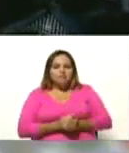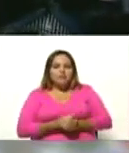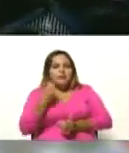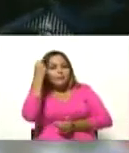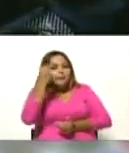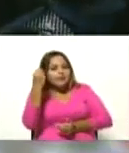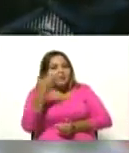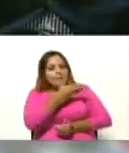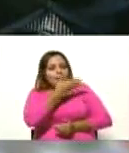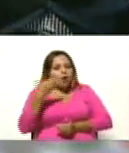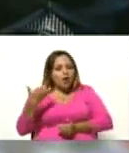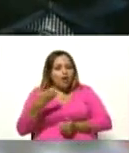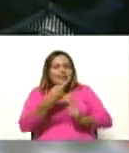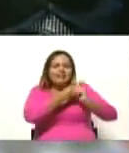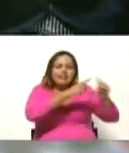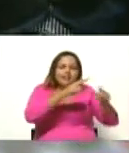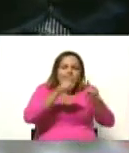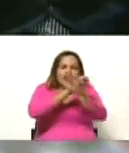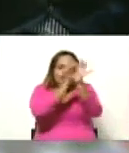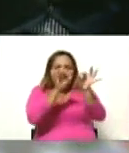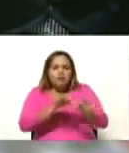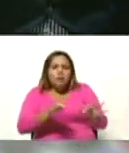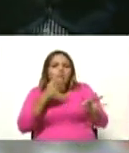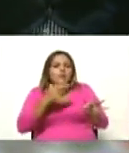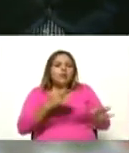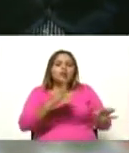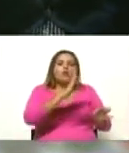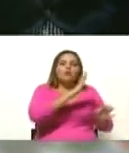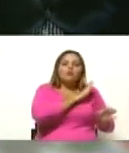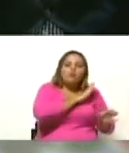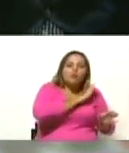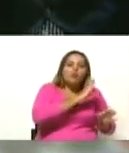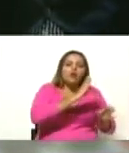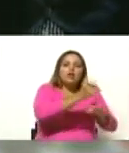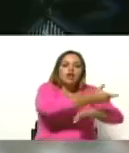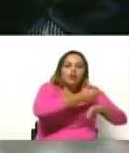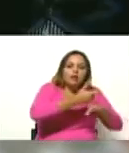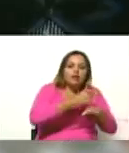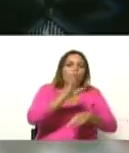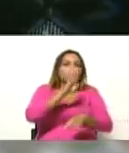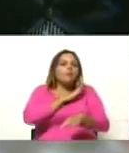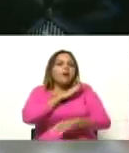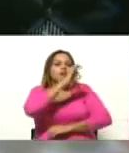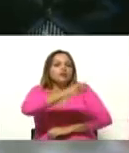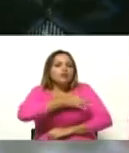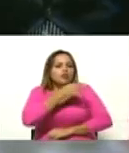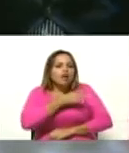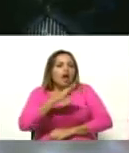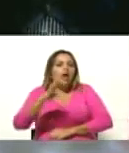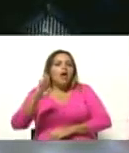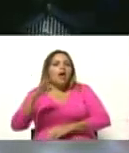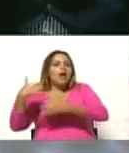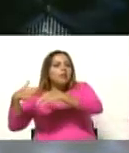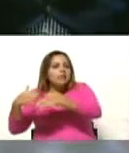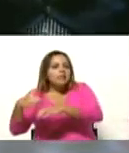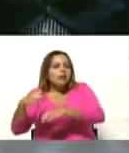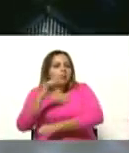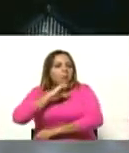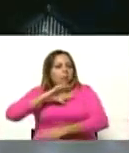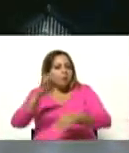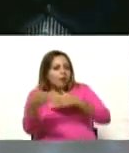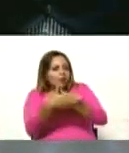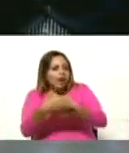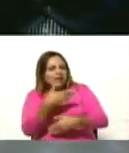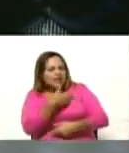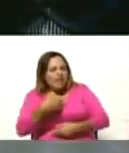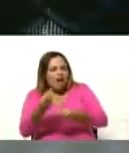mixta con diferentes formas de propiedad. Propiedad del Estado, propiedad social, propiedad privada. Quieren una economía mixta,